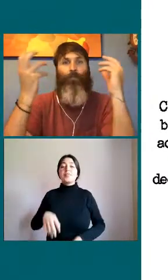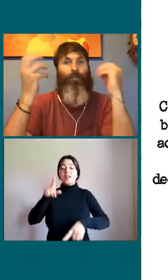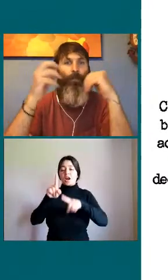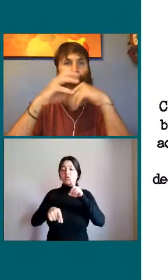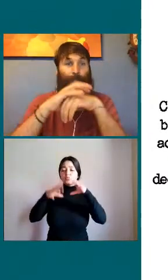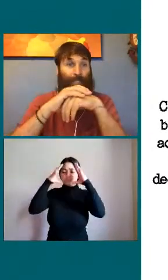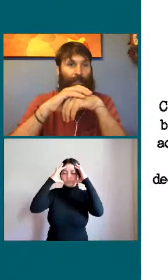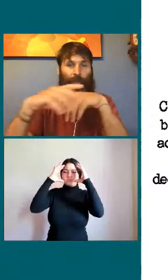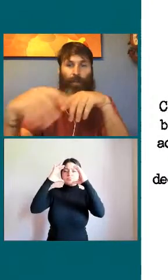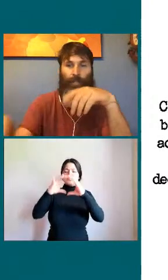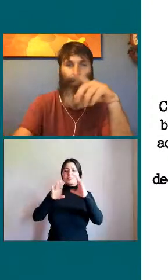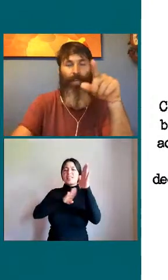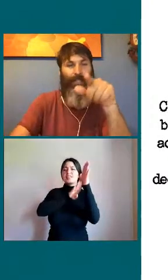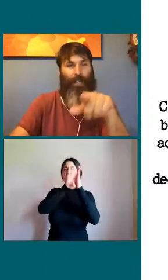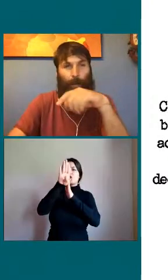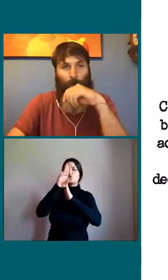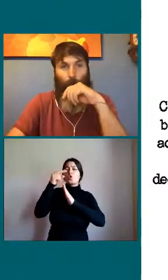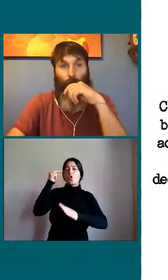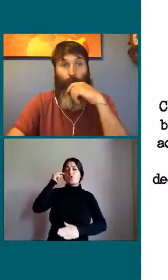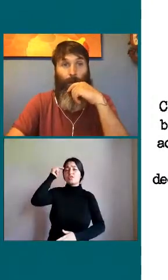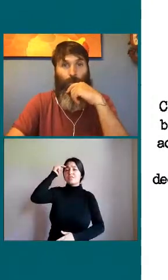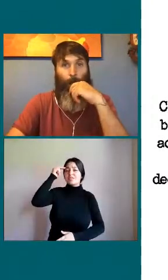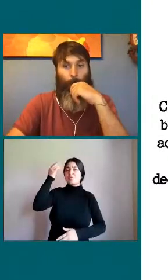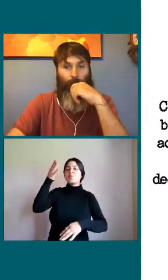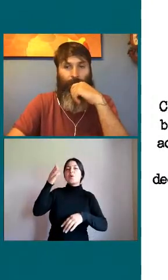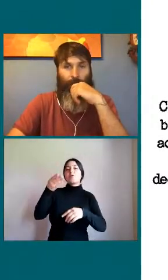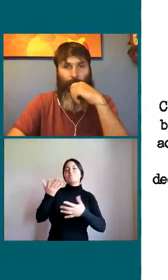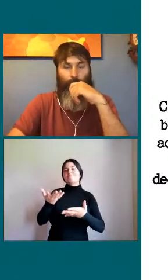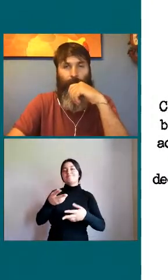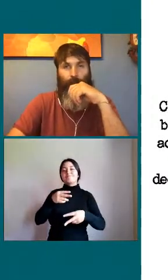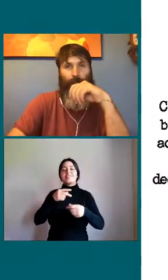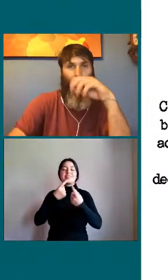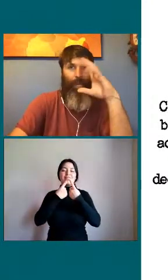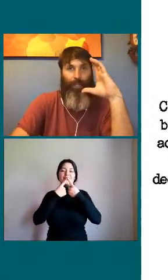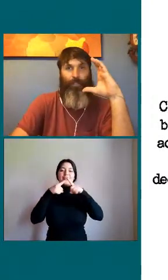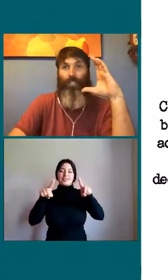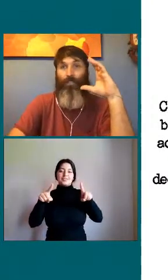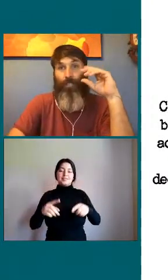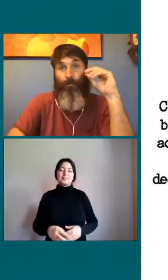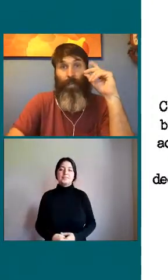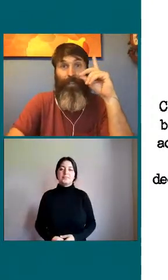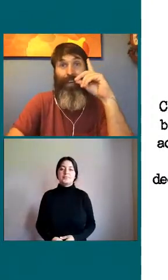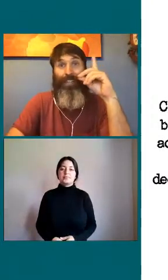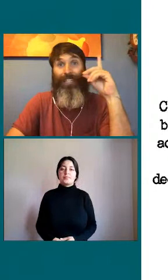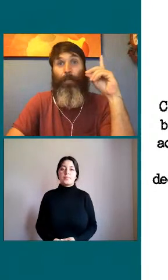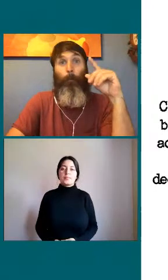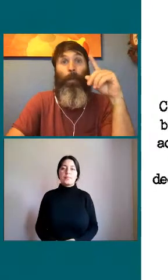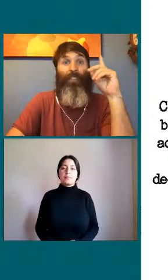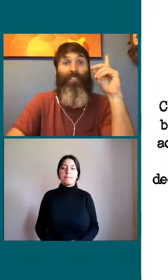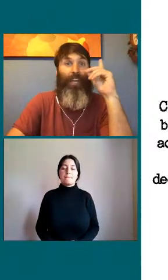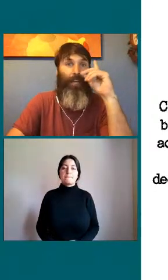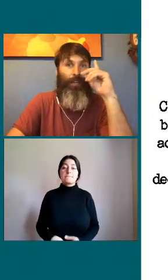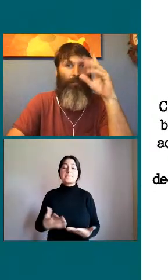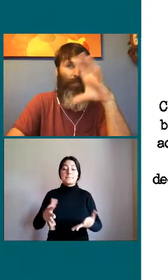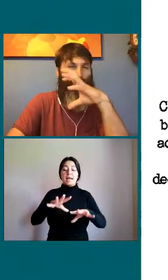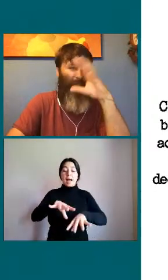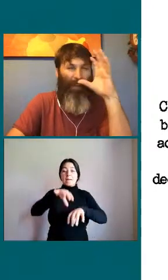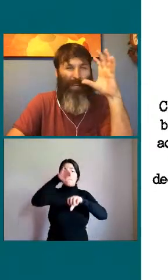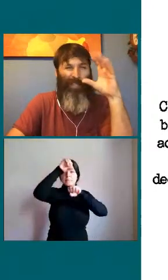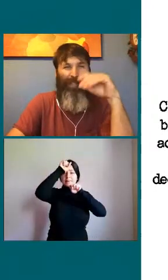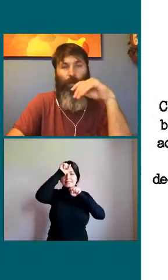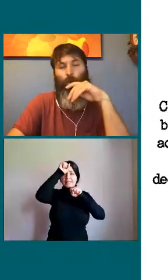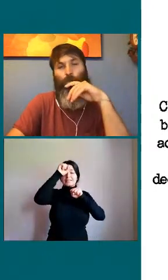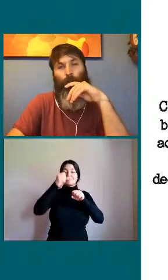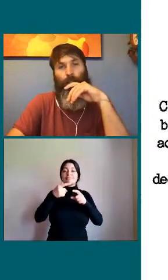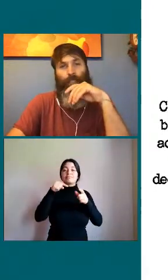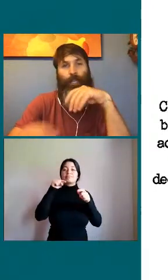que están en unos niveles bastante inferiores. Sin embargo, cuando hablábamos de aprender, que entre otras cosas viene del latín prendere, ya nos habla